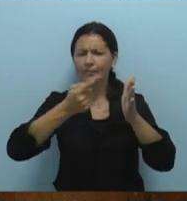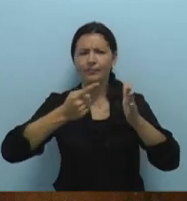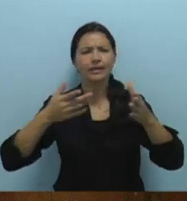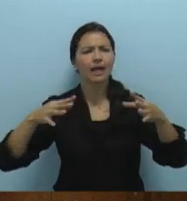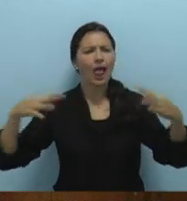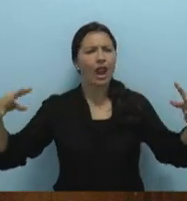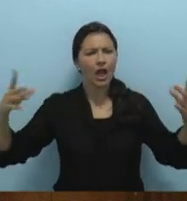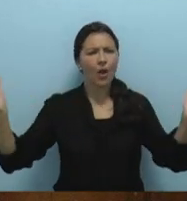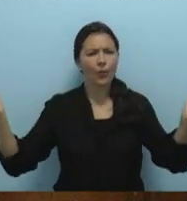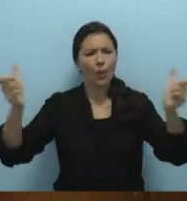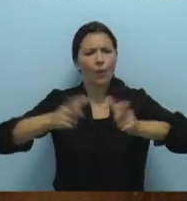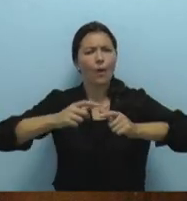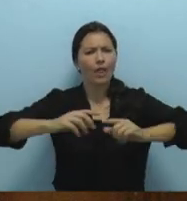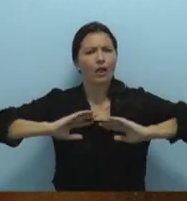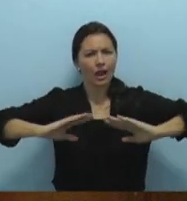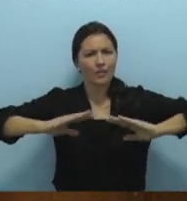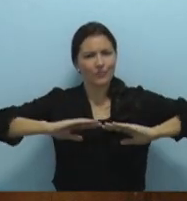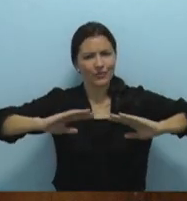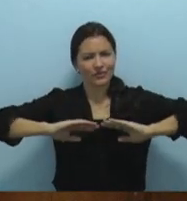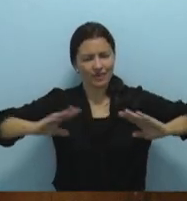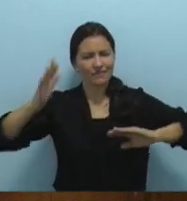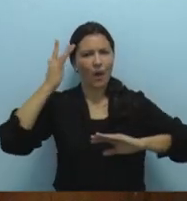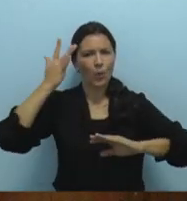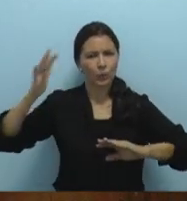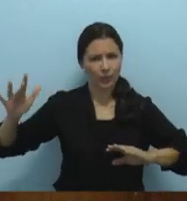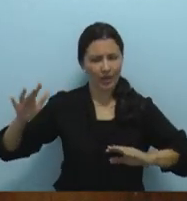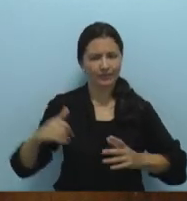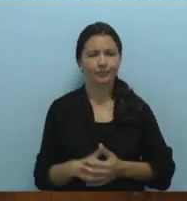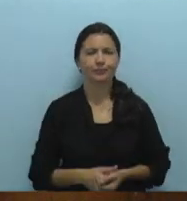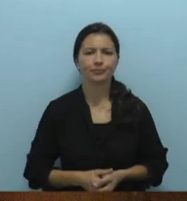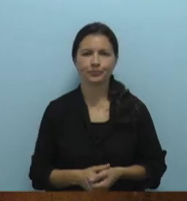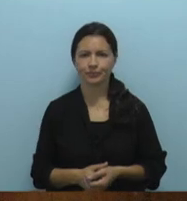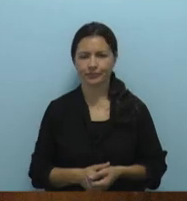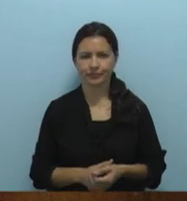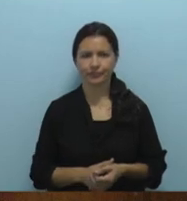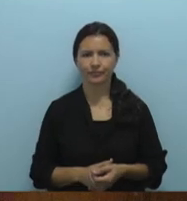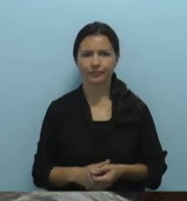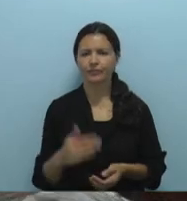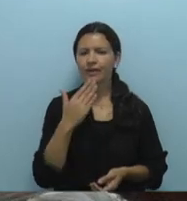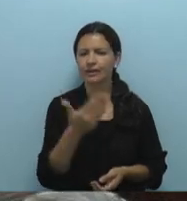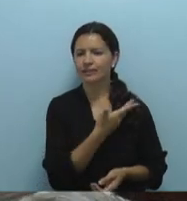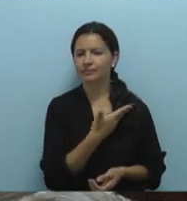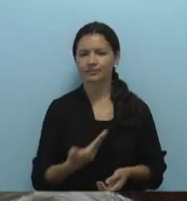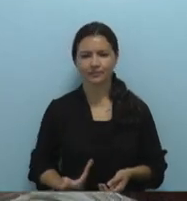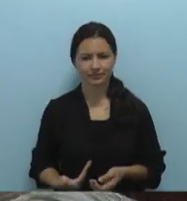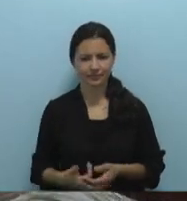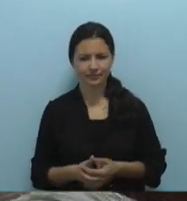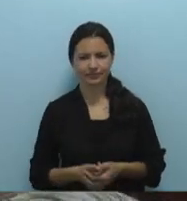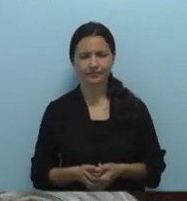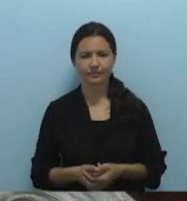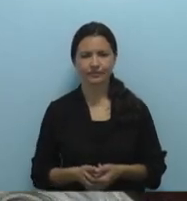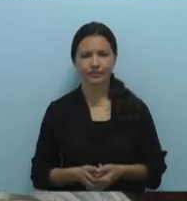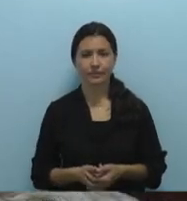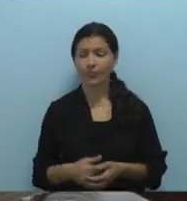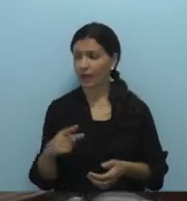Bien, tiene la palabra el diputado Marcelo González. Gracias, señora presidenta. Tal cual habíamos